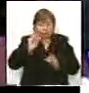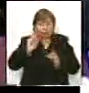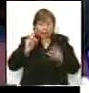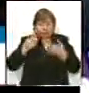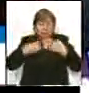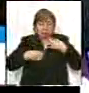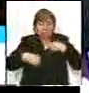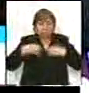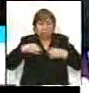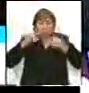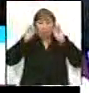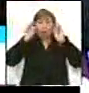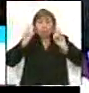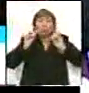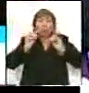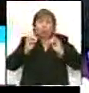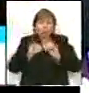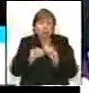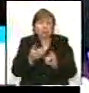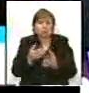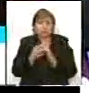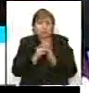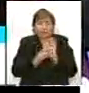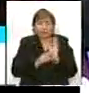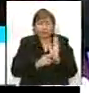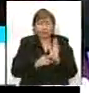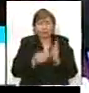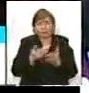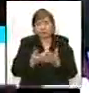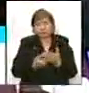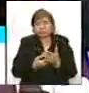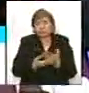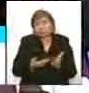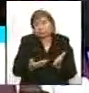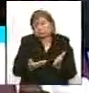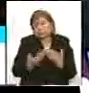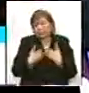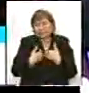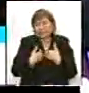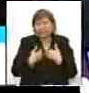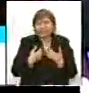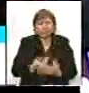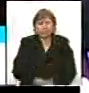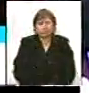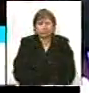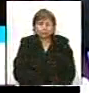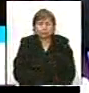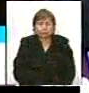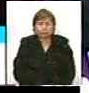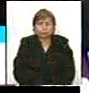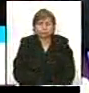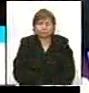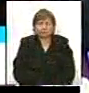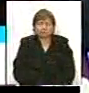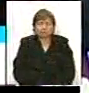de oportunismo regional, a los movimientos regionales, ¿qué tendrían que tener para